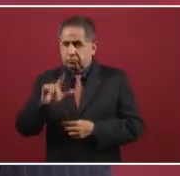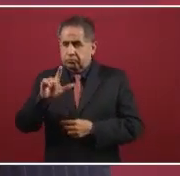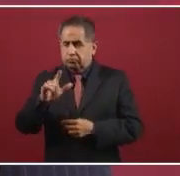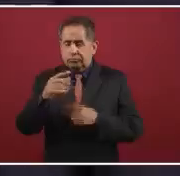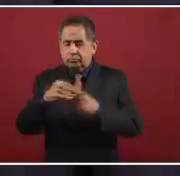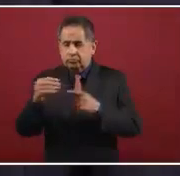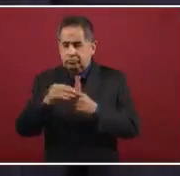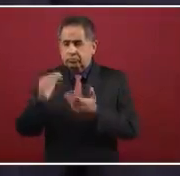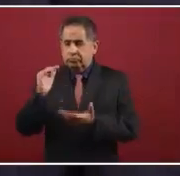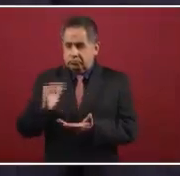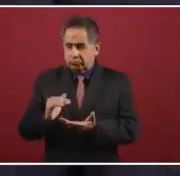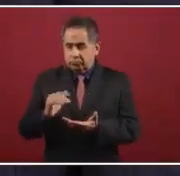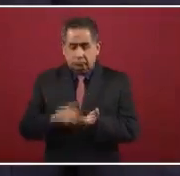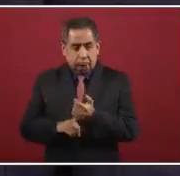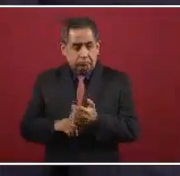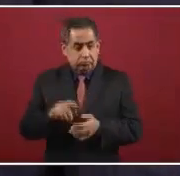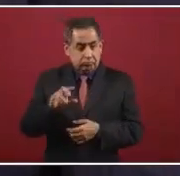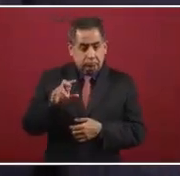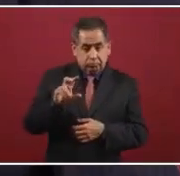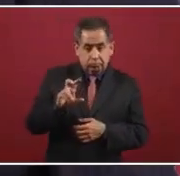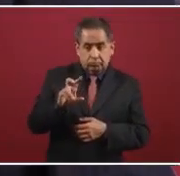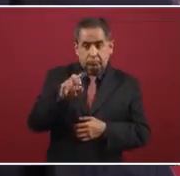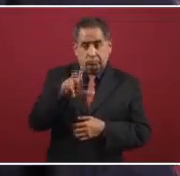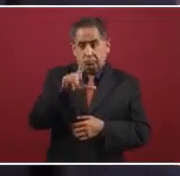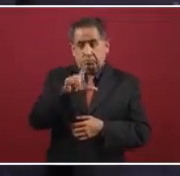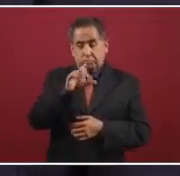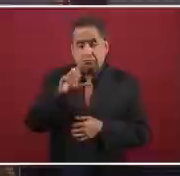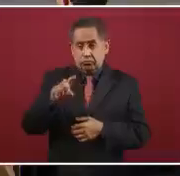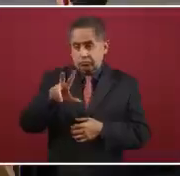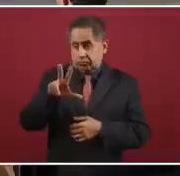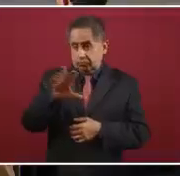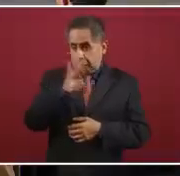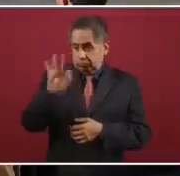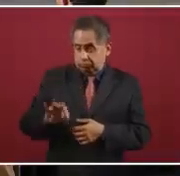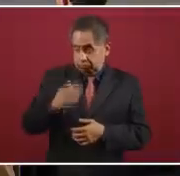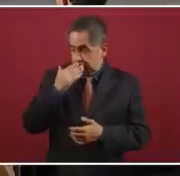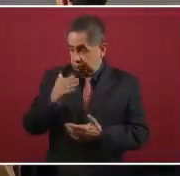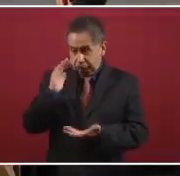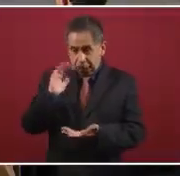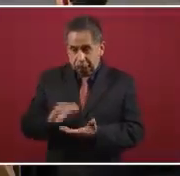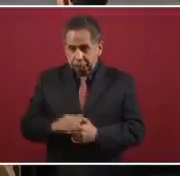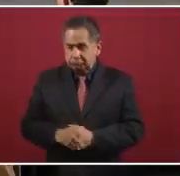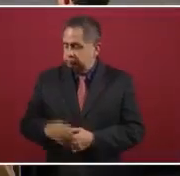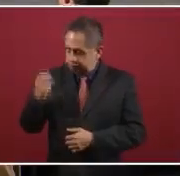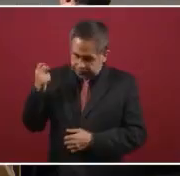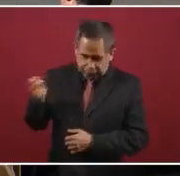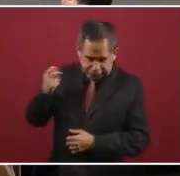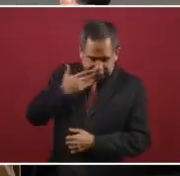centavos y una reducción en promedio del 38%. Eso era lo que quería. Eso era.